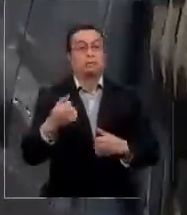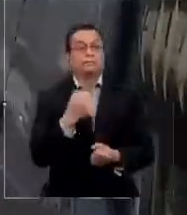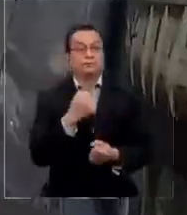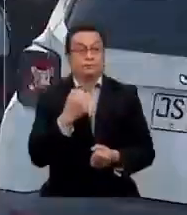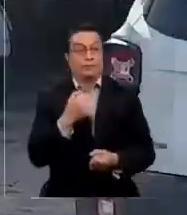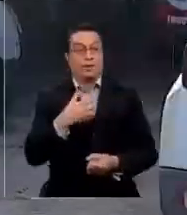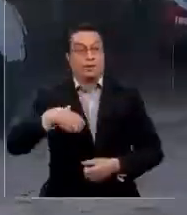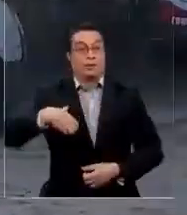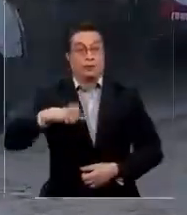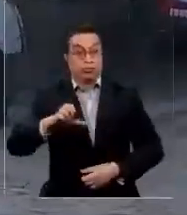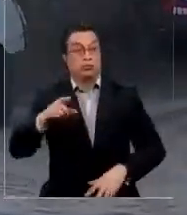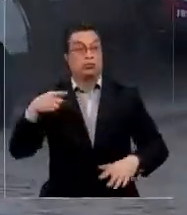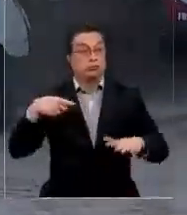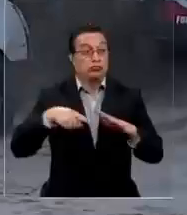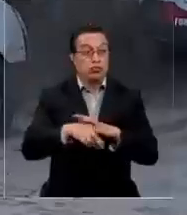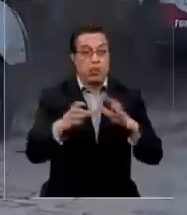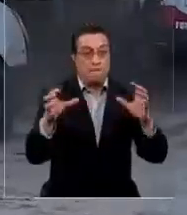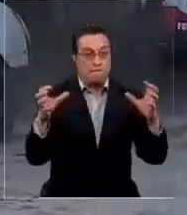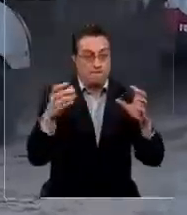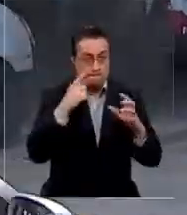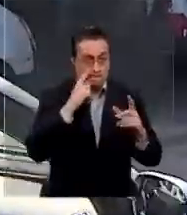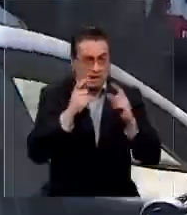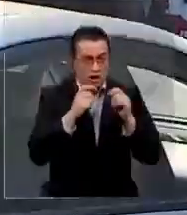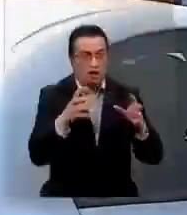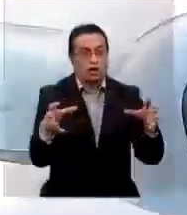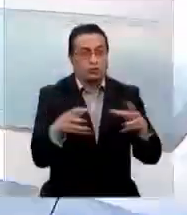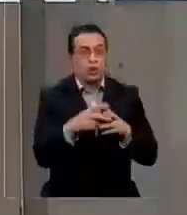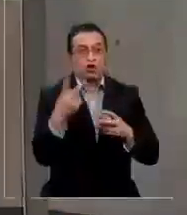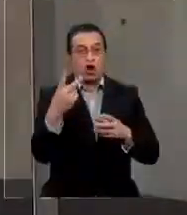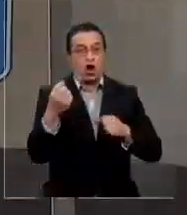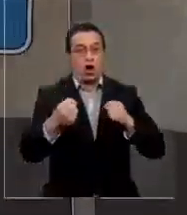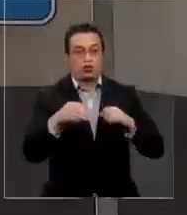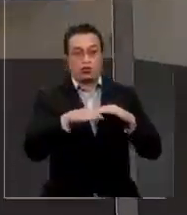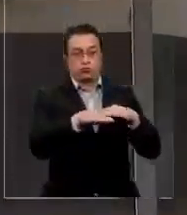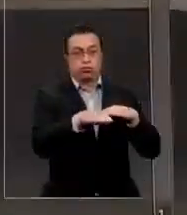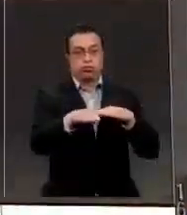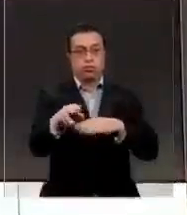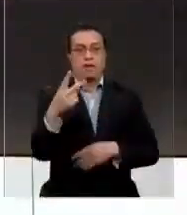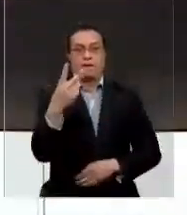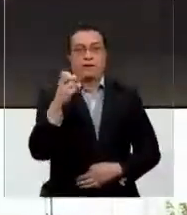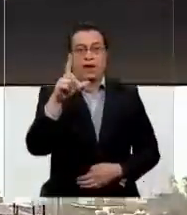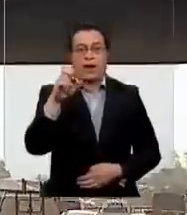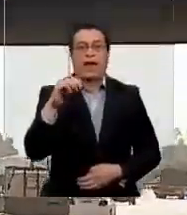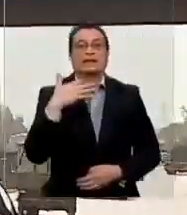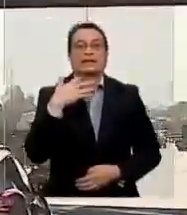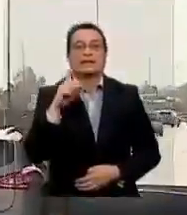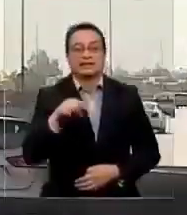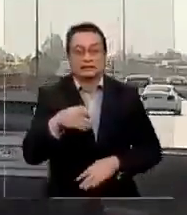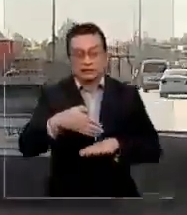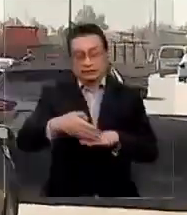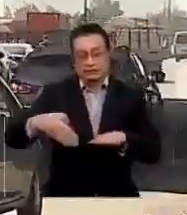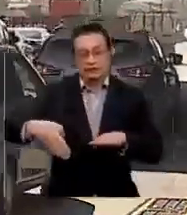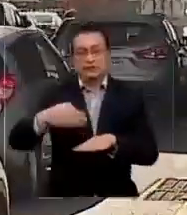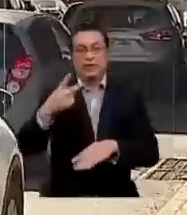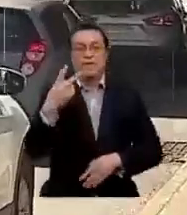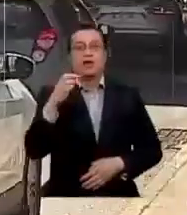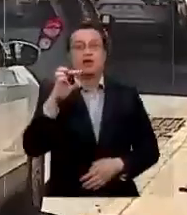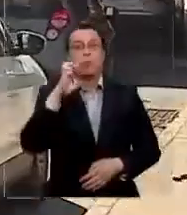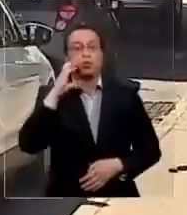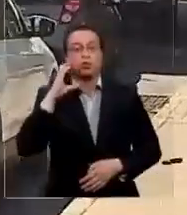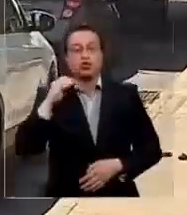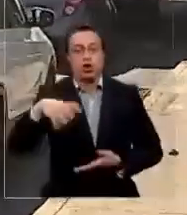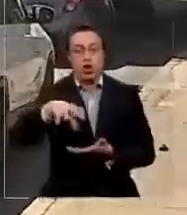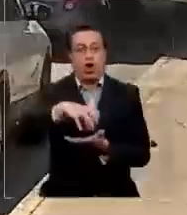policial, la peligrosidad de la banda que llegó a bordo de dos autos, a General Velázquez con Américo Vespucio en Cerrillos. Tenemos